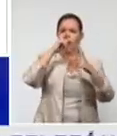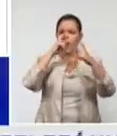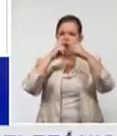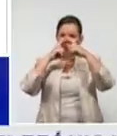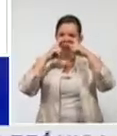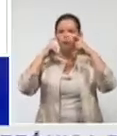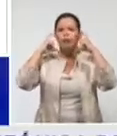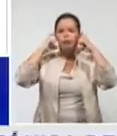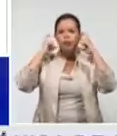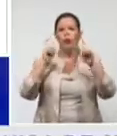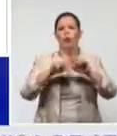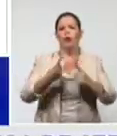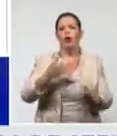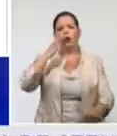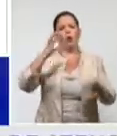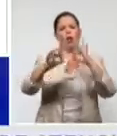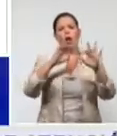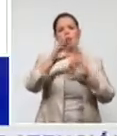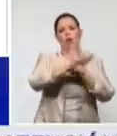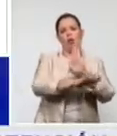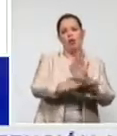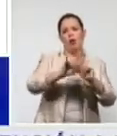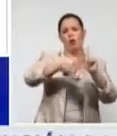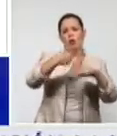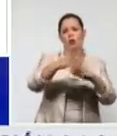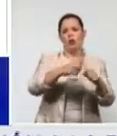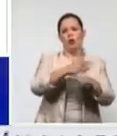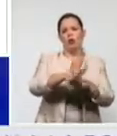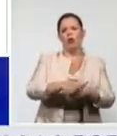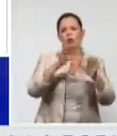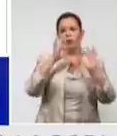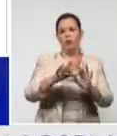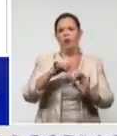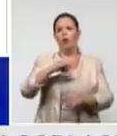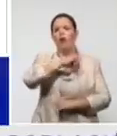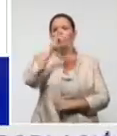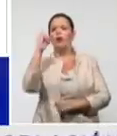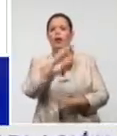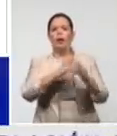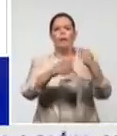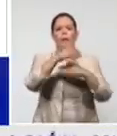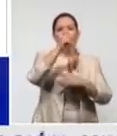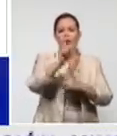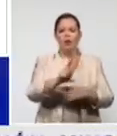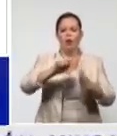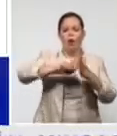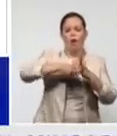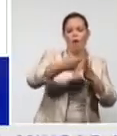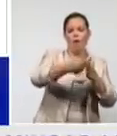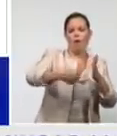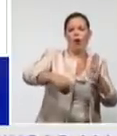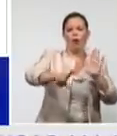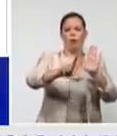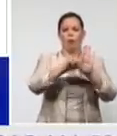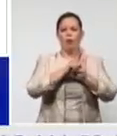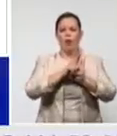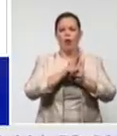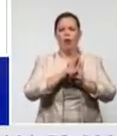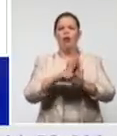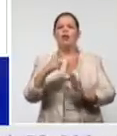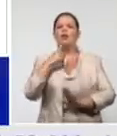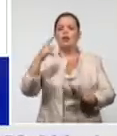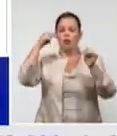El ministro de Salud de Italia firmó un decreto que entrará en vigor hoy y que torna obligatorio el uso